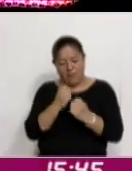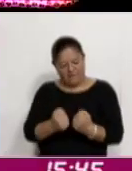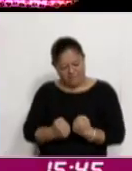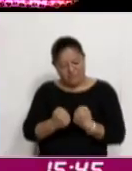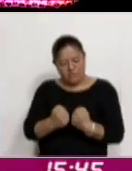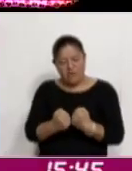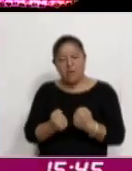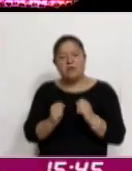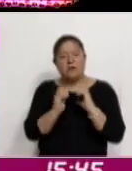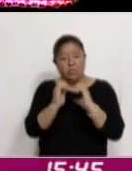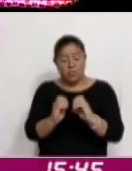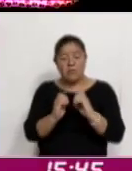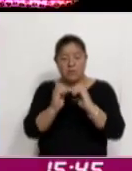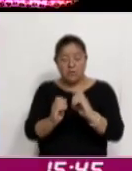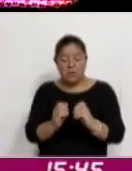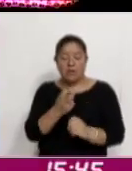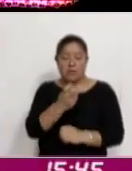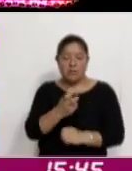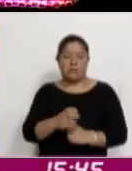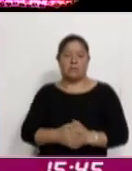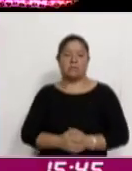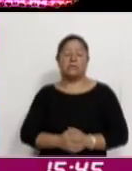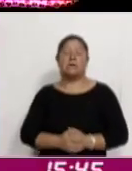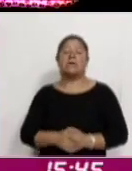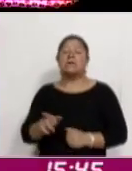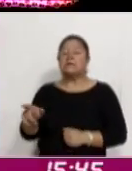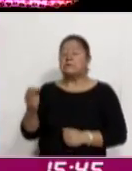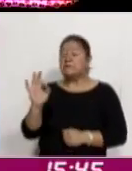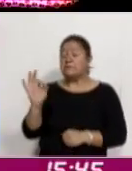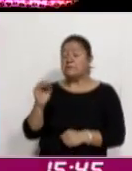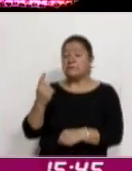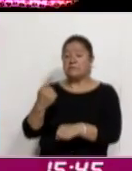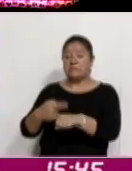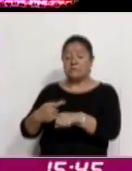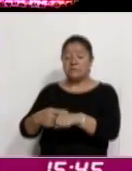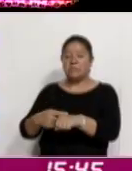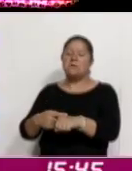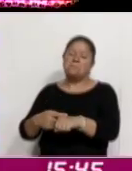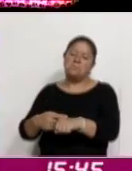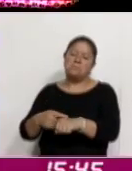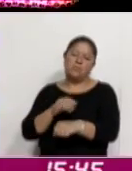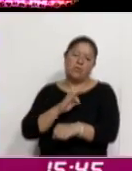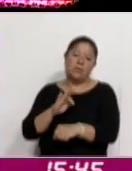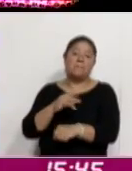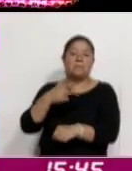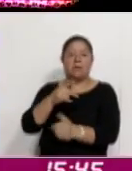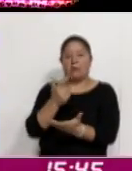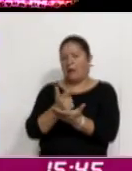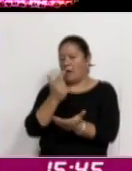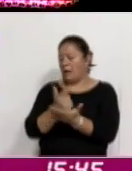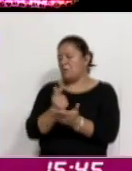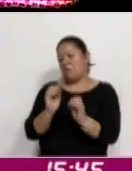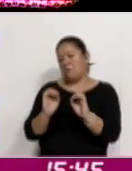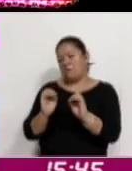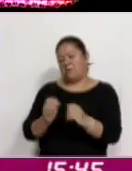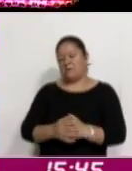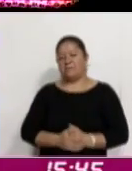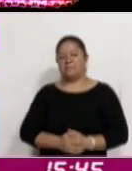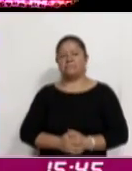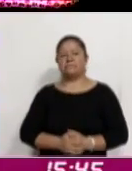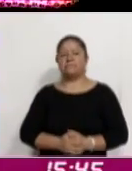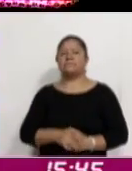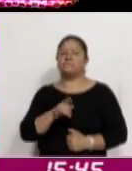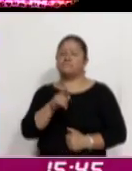prevenir sobre todo los efectos, a reducir los efectos, los daños que nos provocan estos virus, así es que pues tienen